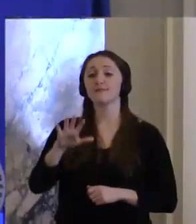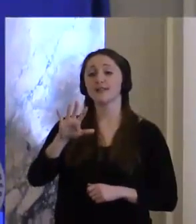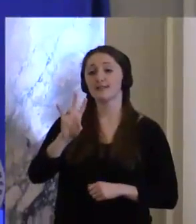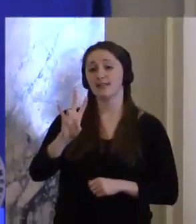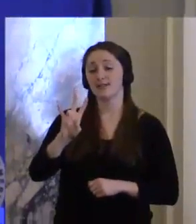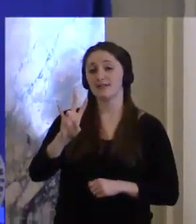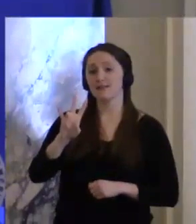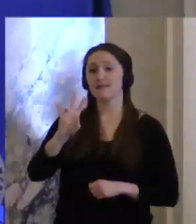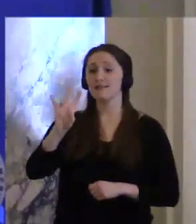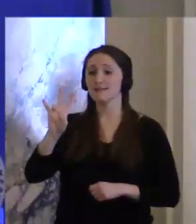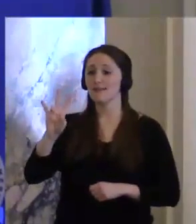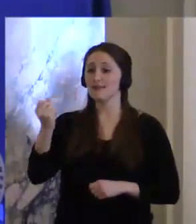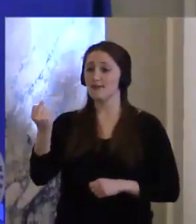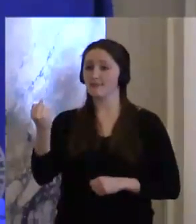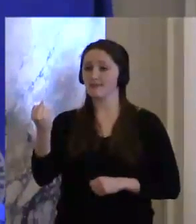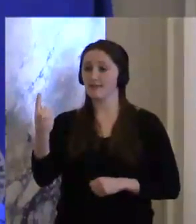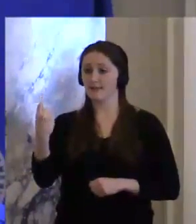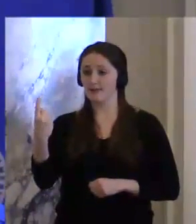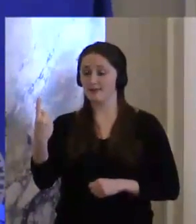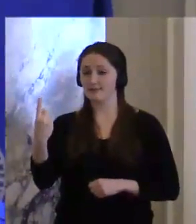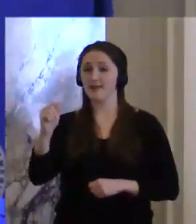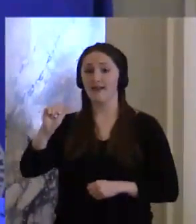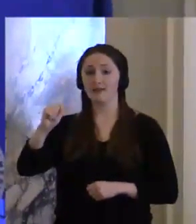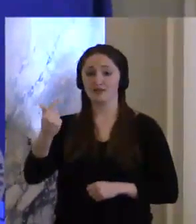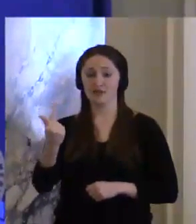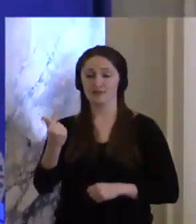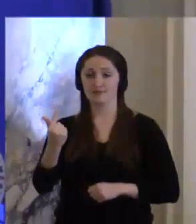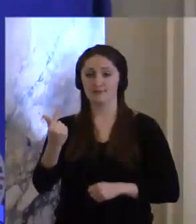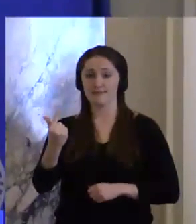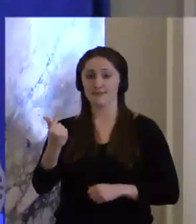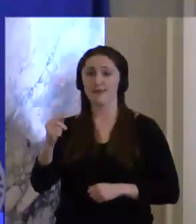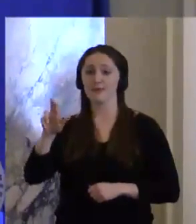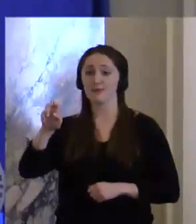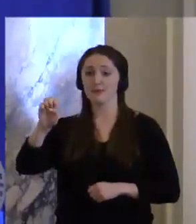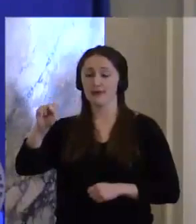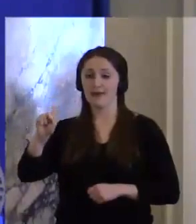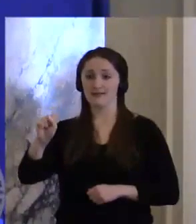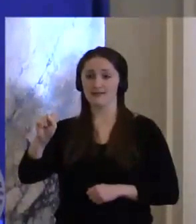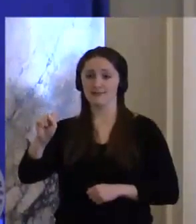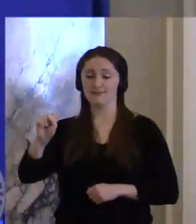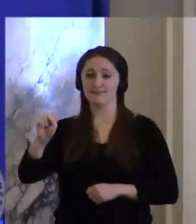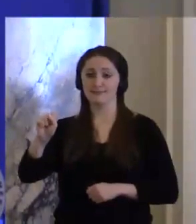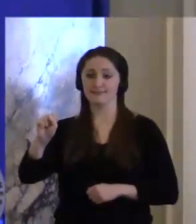57711 AG resolución